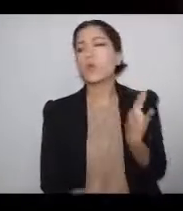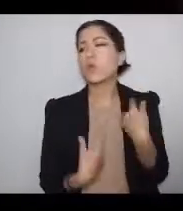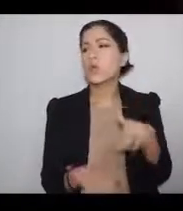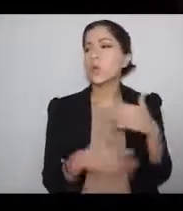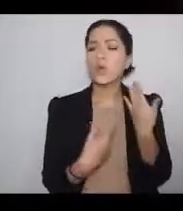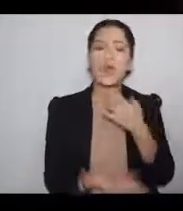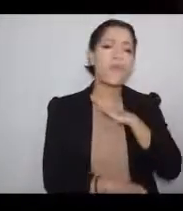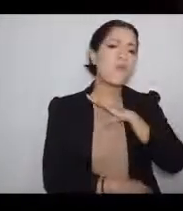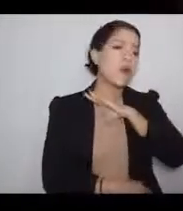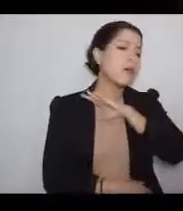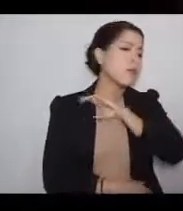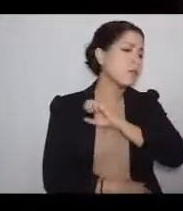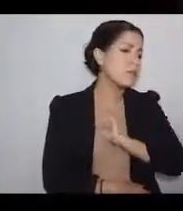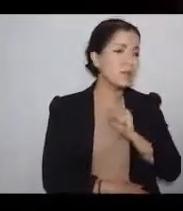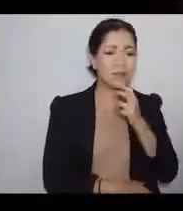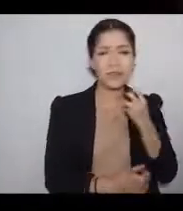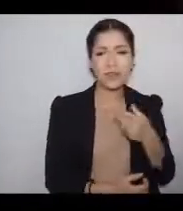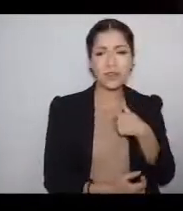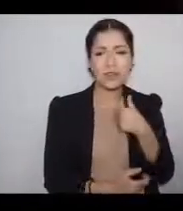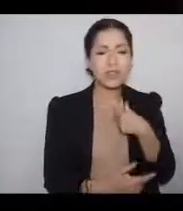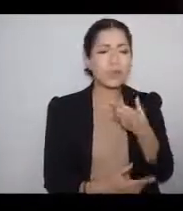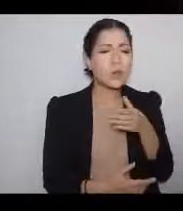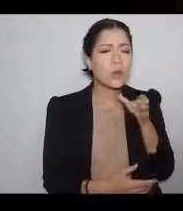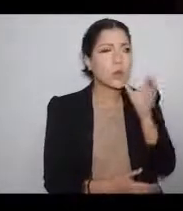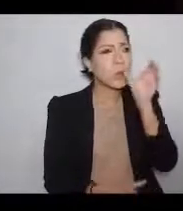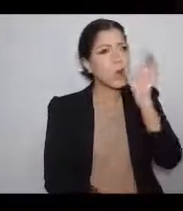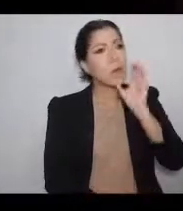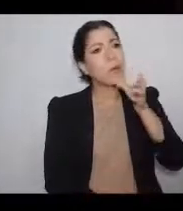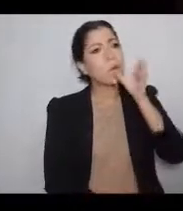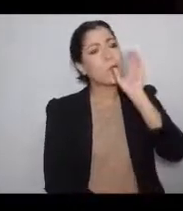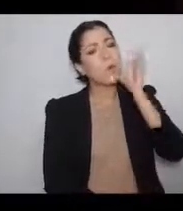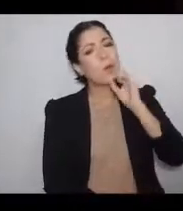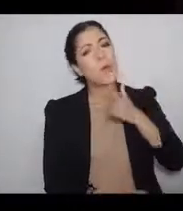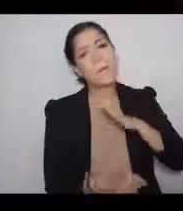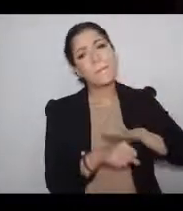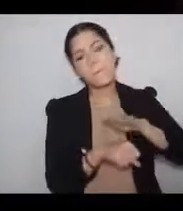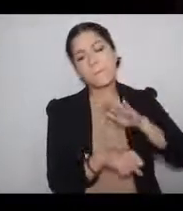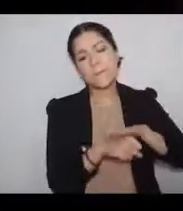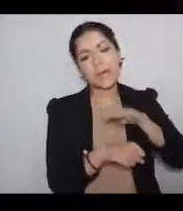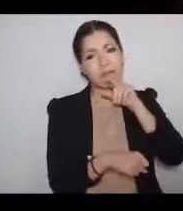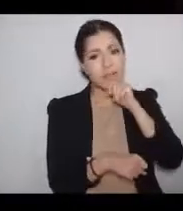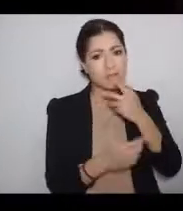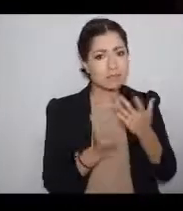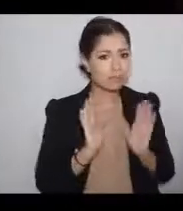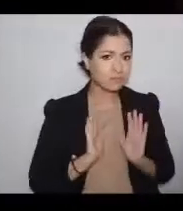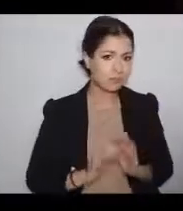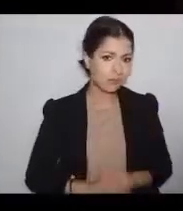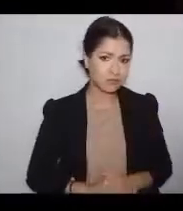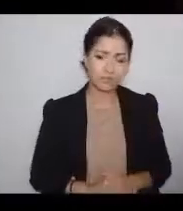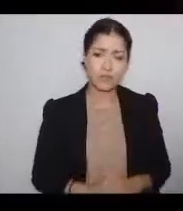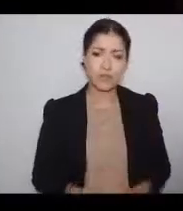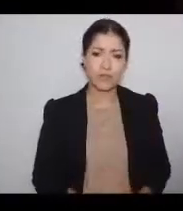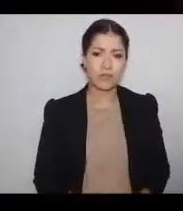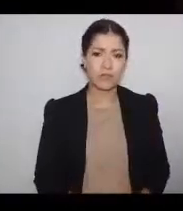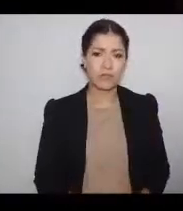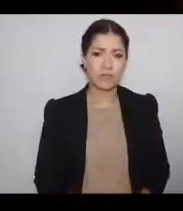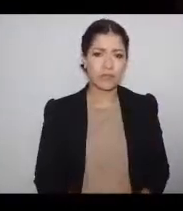puede más que la voluntad y me embriago sin misericordia.